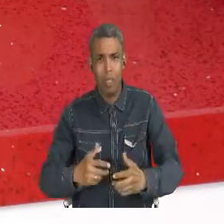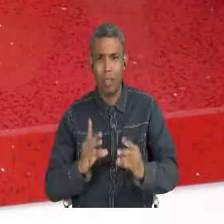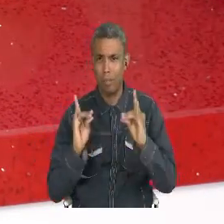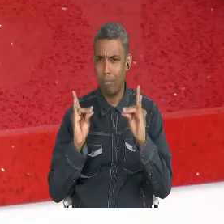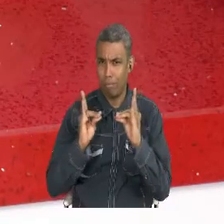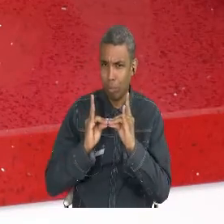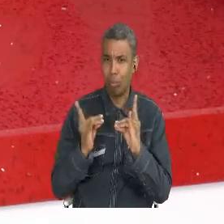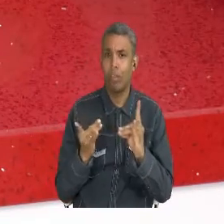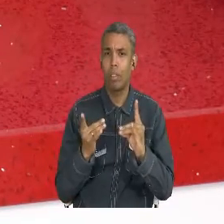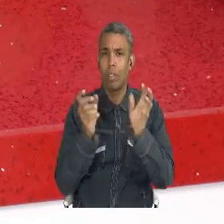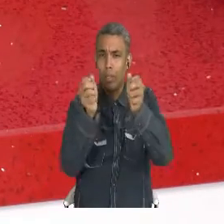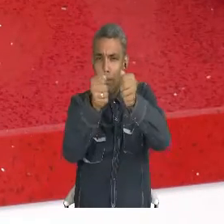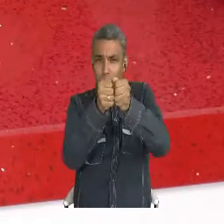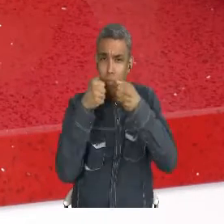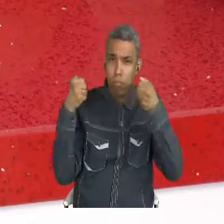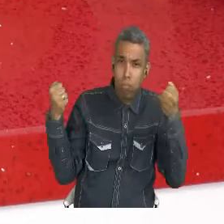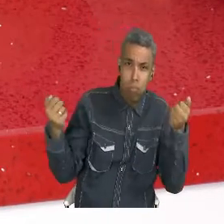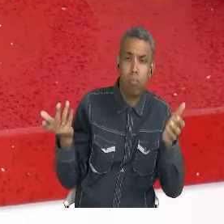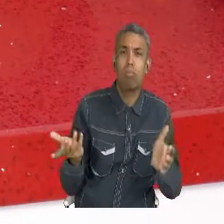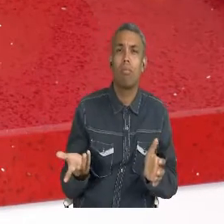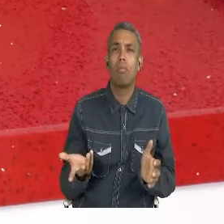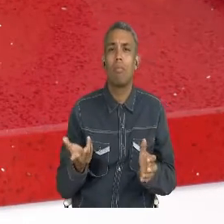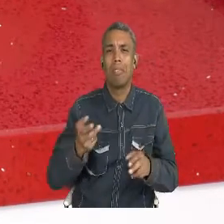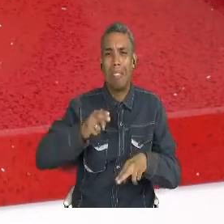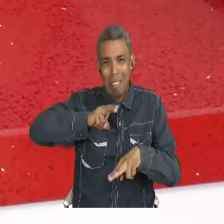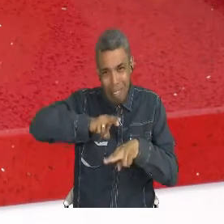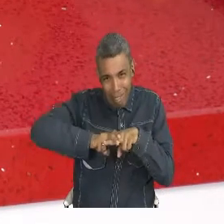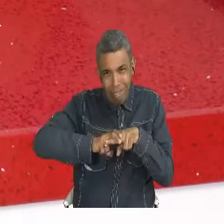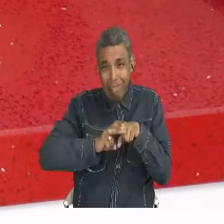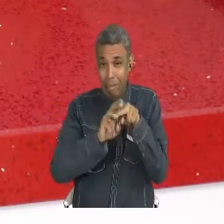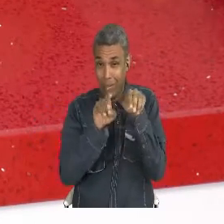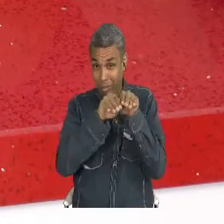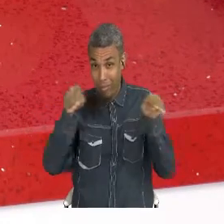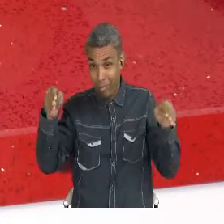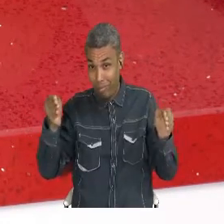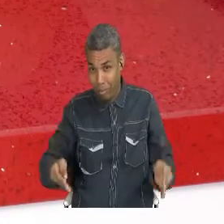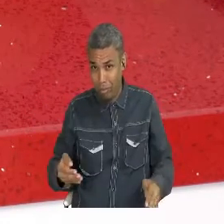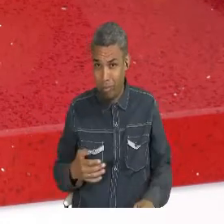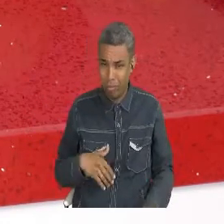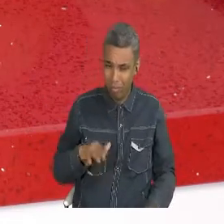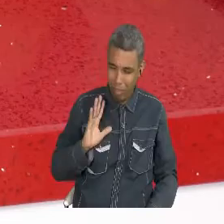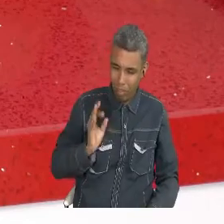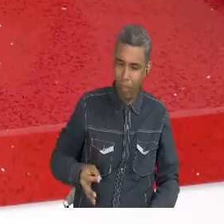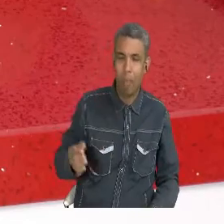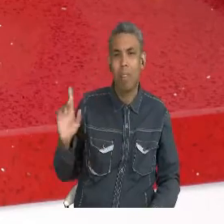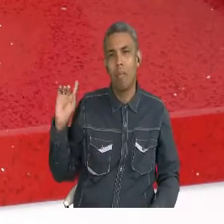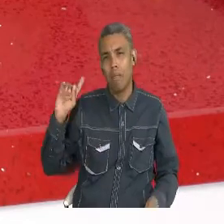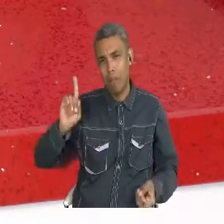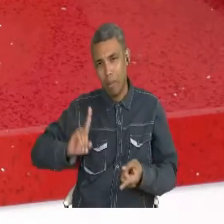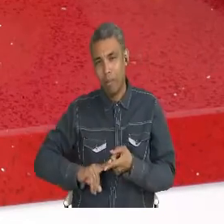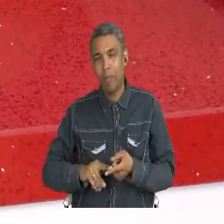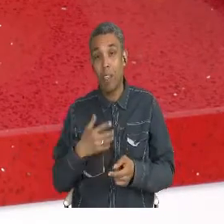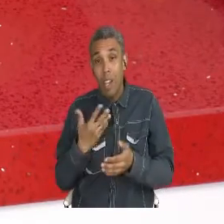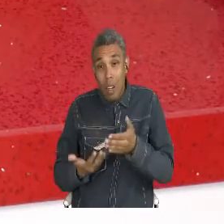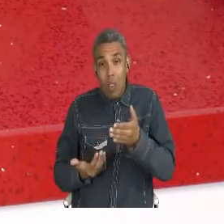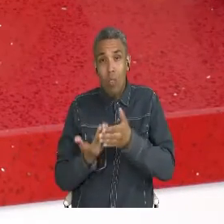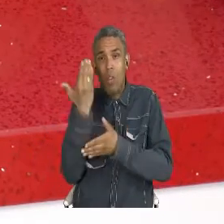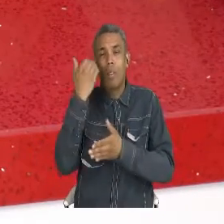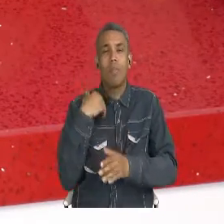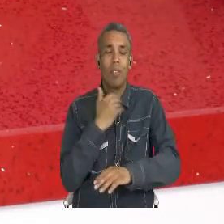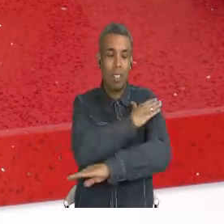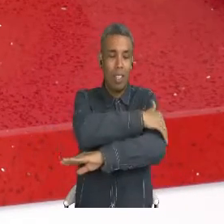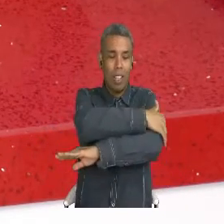galerías, Juan Carlos Bolaño lleva 10 años en el mercado, más de 10 años diría, y Galería del Mueble la abrimos en el nuevo punto que queda en la calle 71, 19